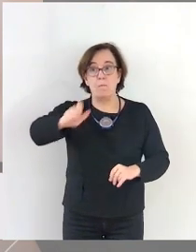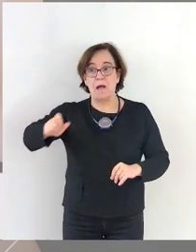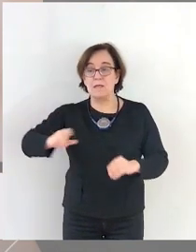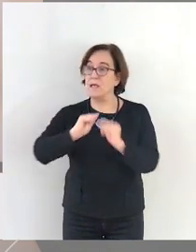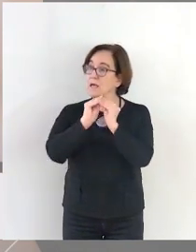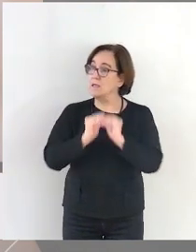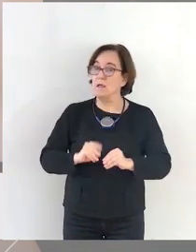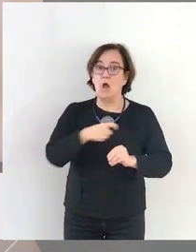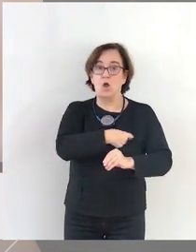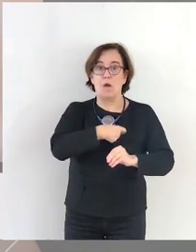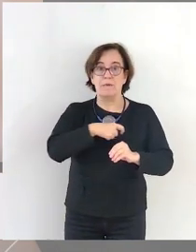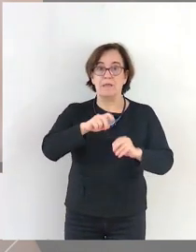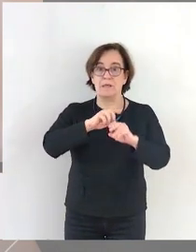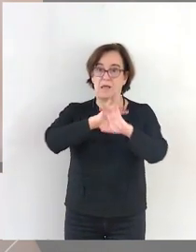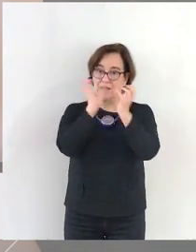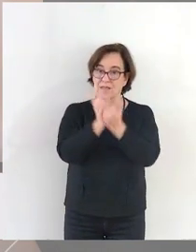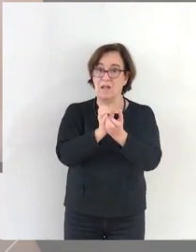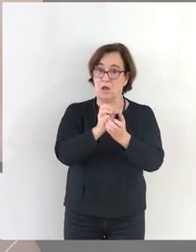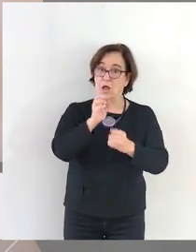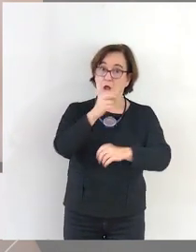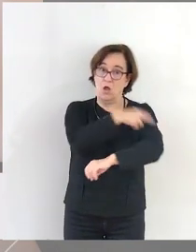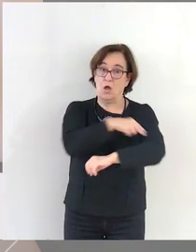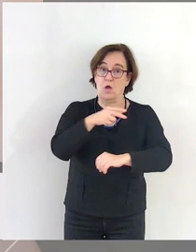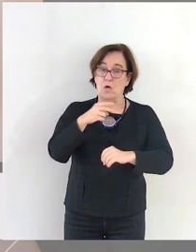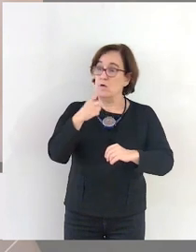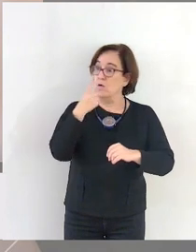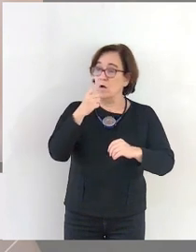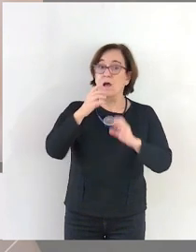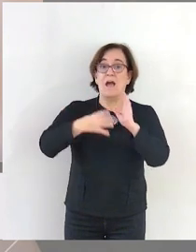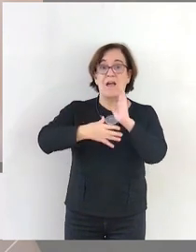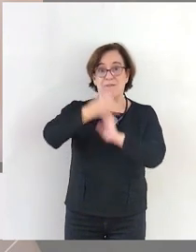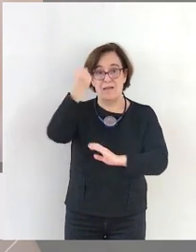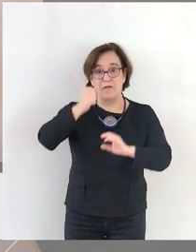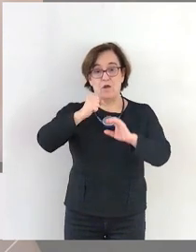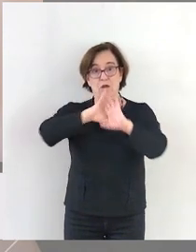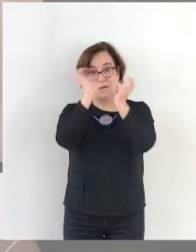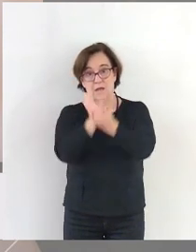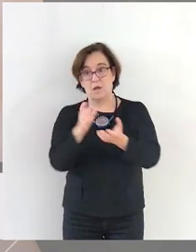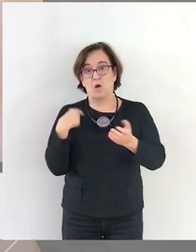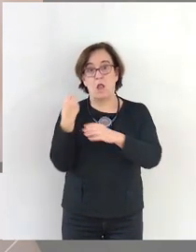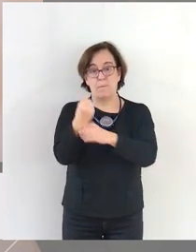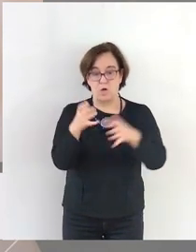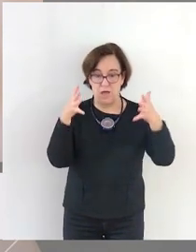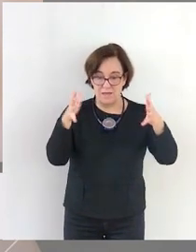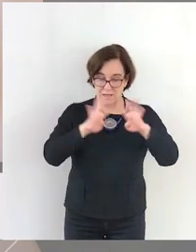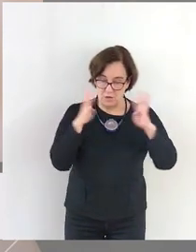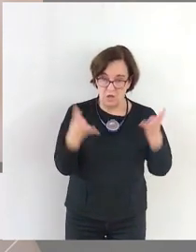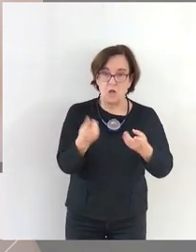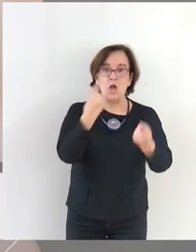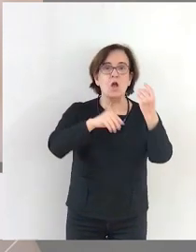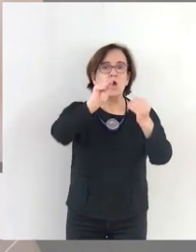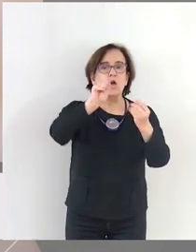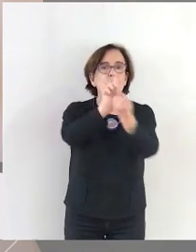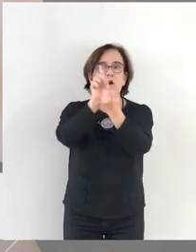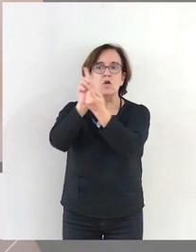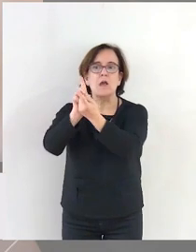elaborada por el comité Internacional de la Cruz Roja y la federación internacional con el apoyo de un comité asesor y en consulta con el